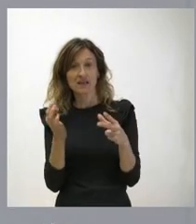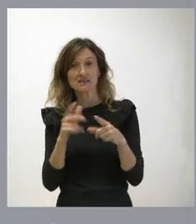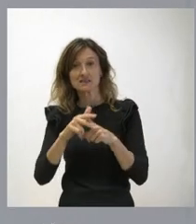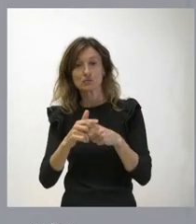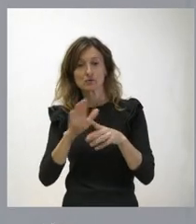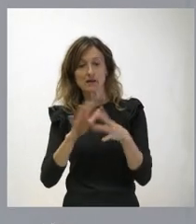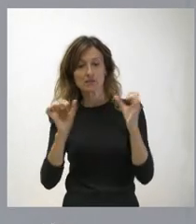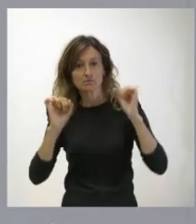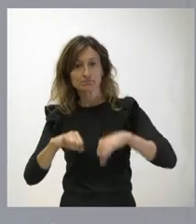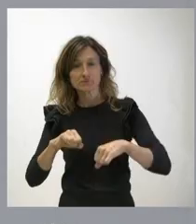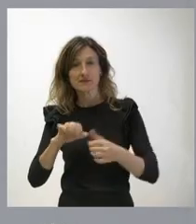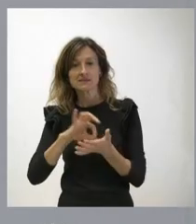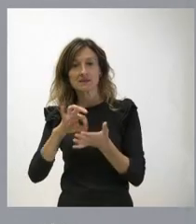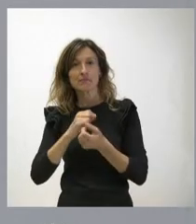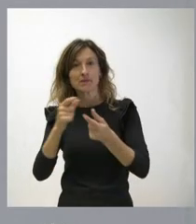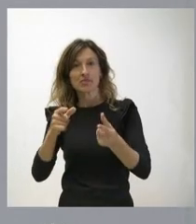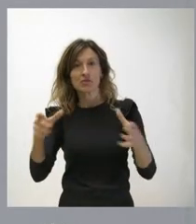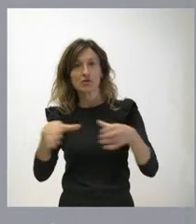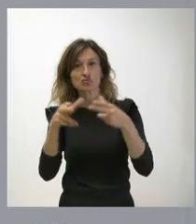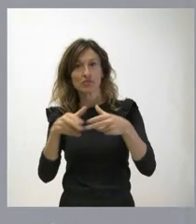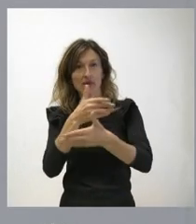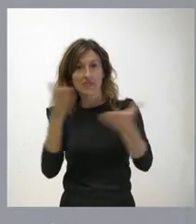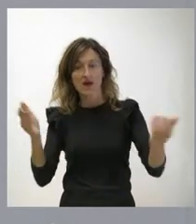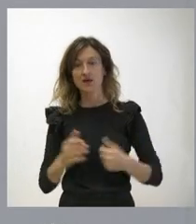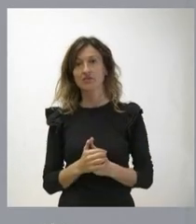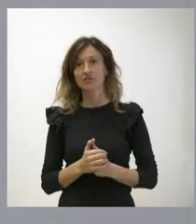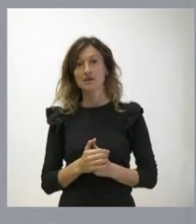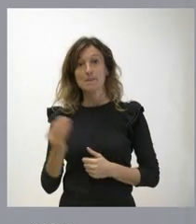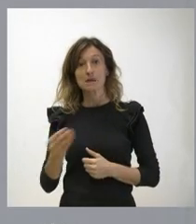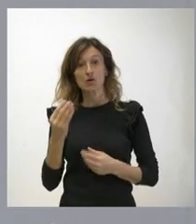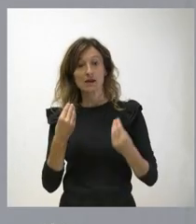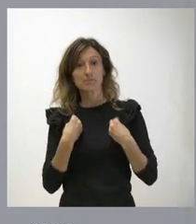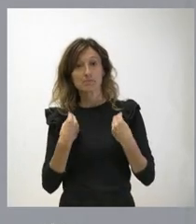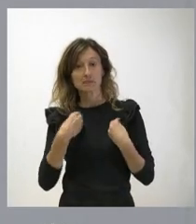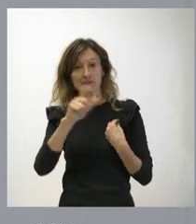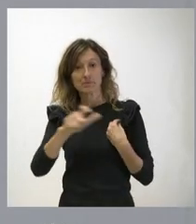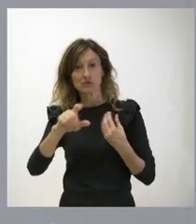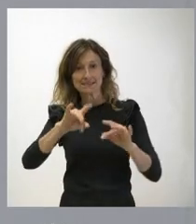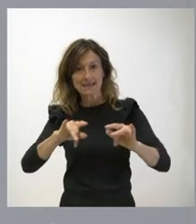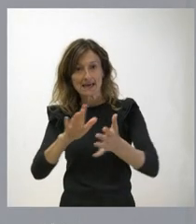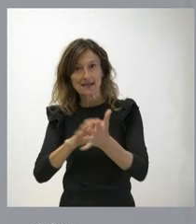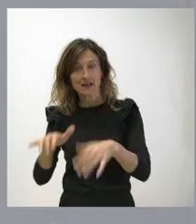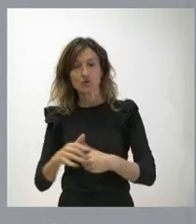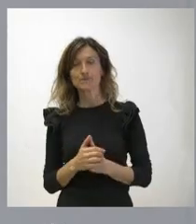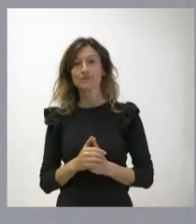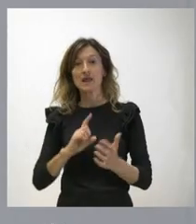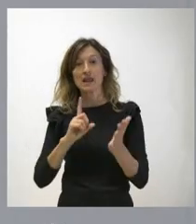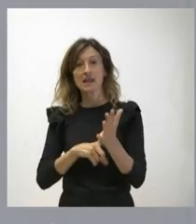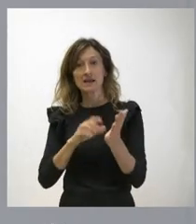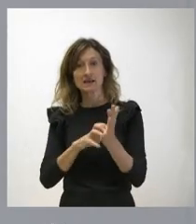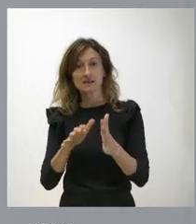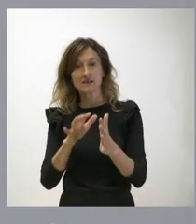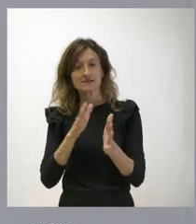consenso para el servicio al conjunto de la sociedad para mejorar la vida de las personas de esta tierra la ley de Castilla de León es una ley del